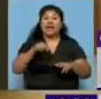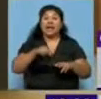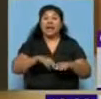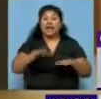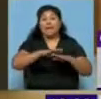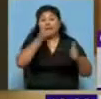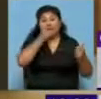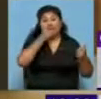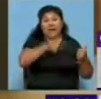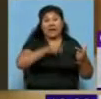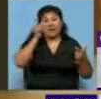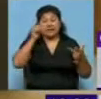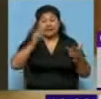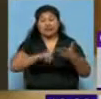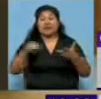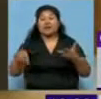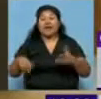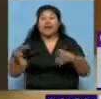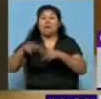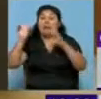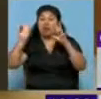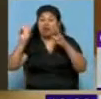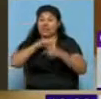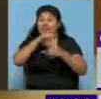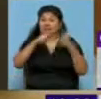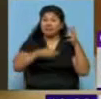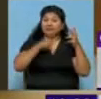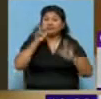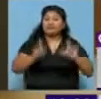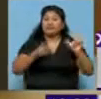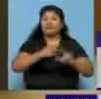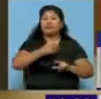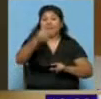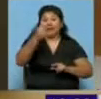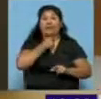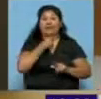Macri, Cristina y una alternativa peronista que se está tratando de conformar.